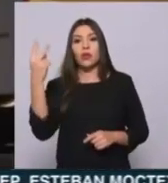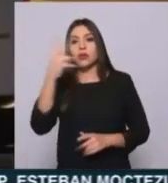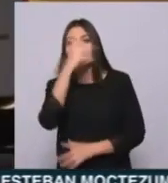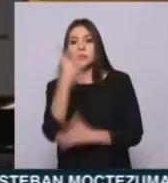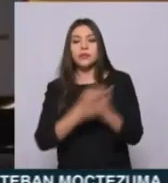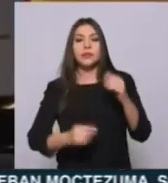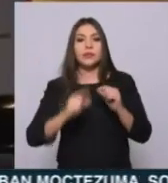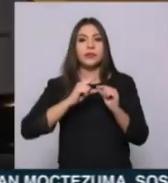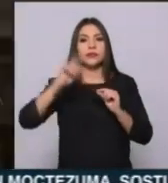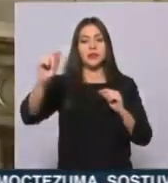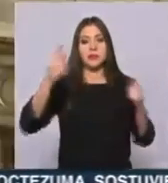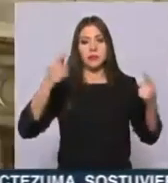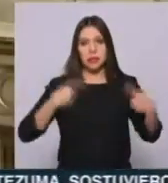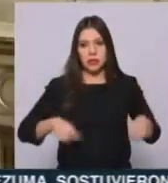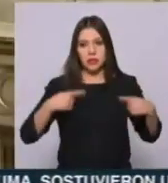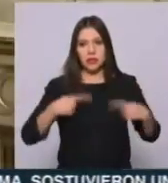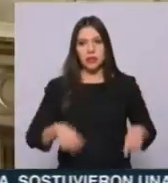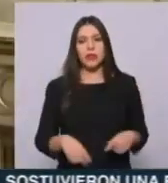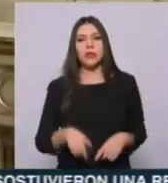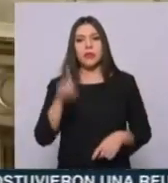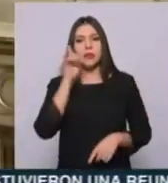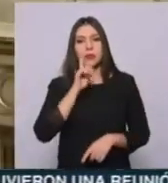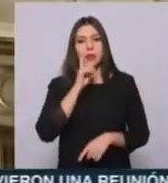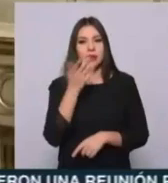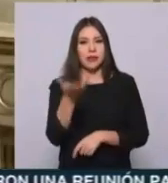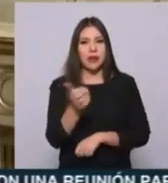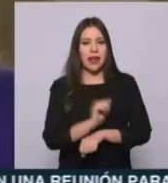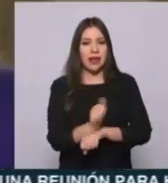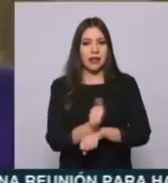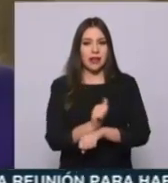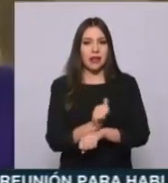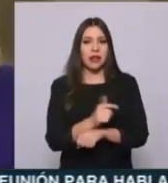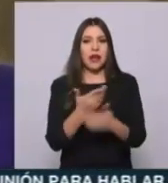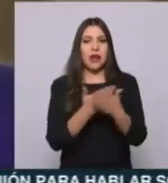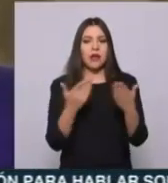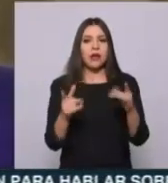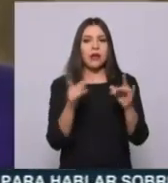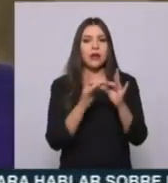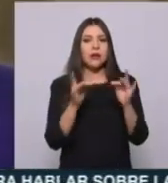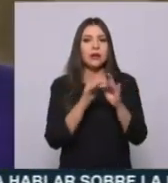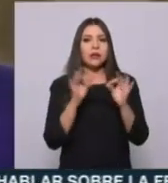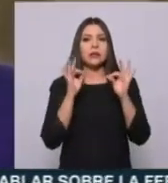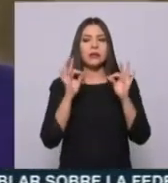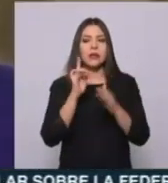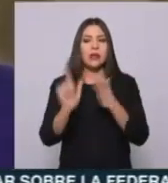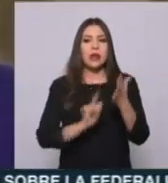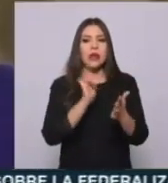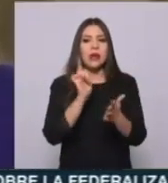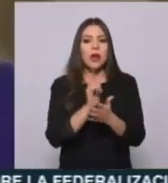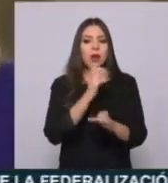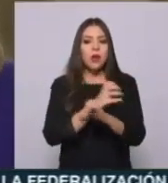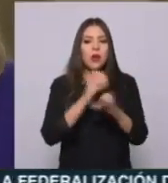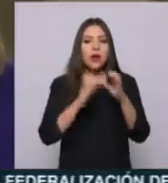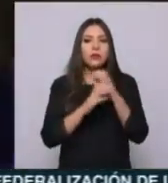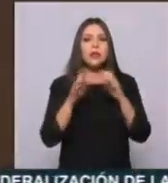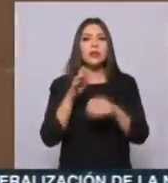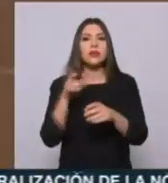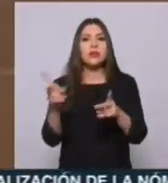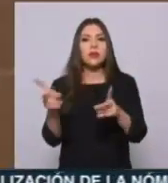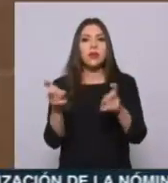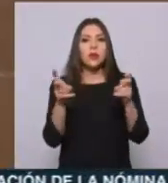huyeron del lugar. Ahora la actriz y ex primera dama tendrá que comprobar la legal acreditación de los objetos robados que fueron